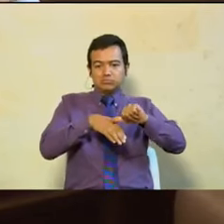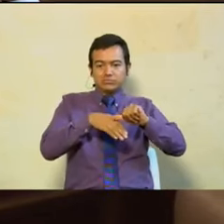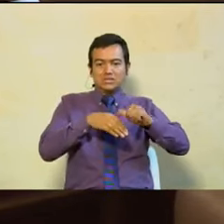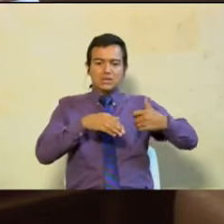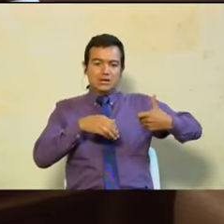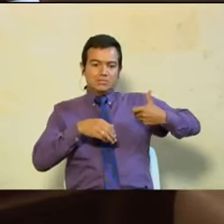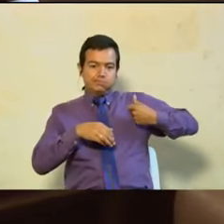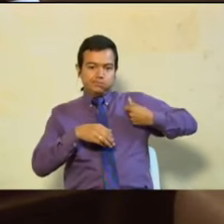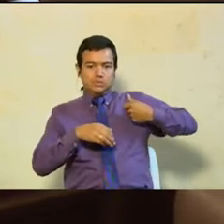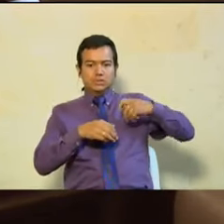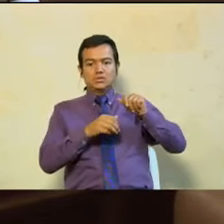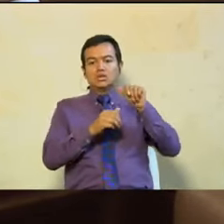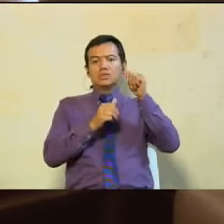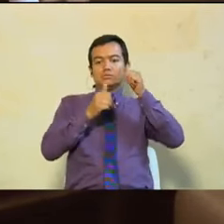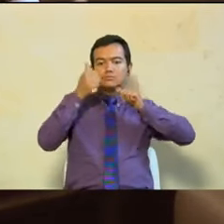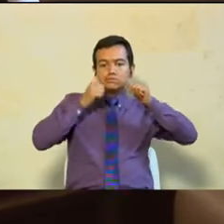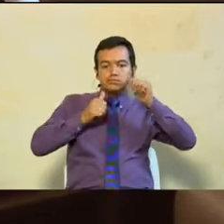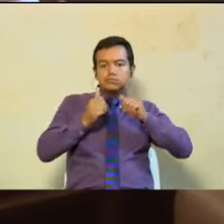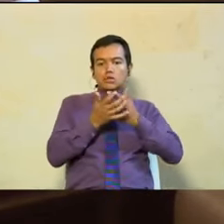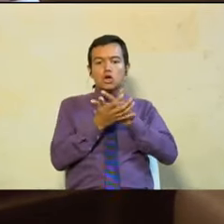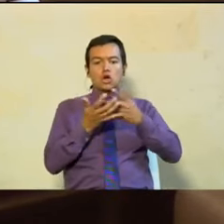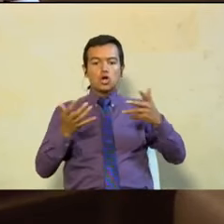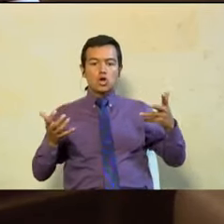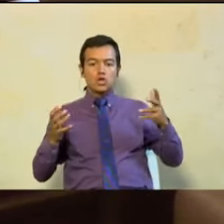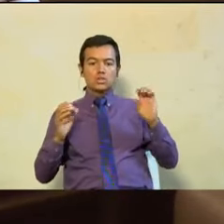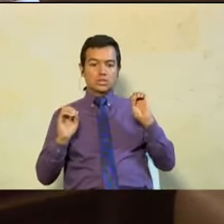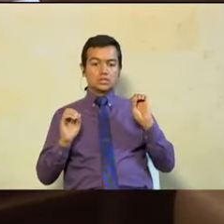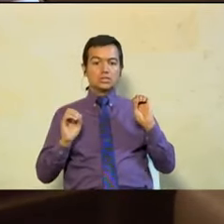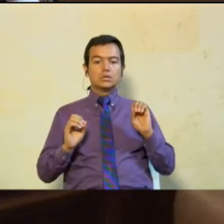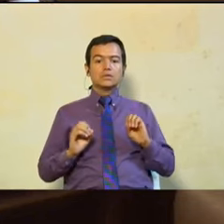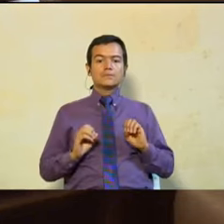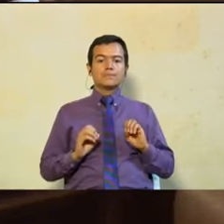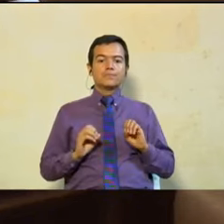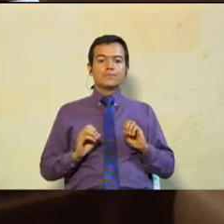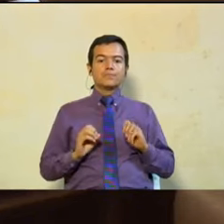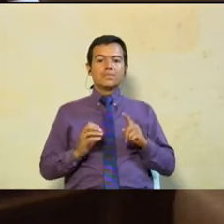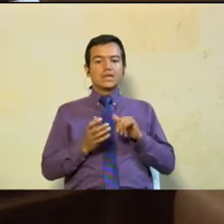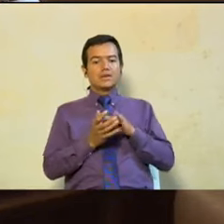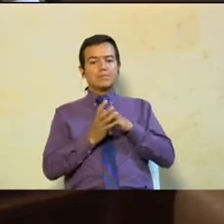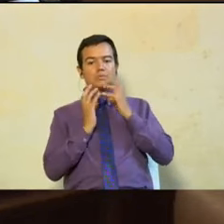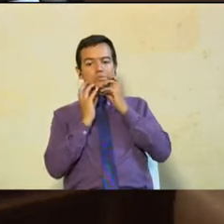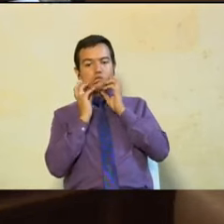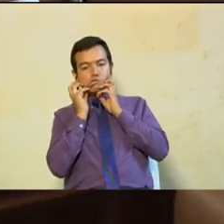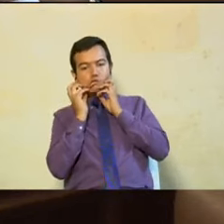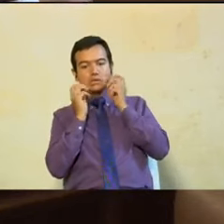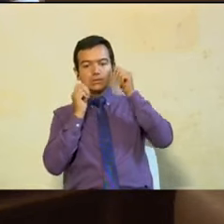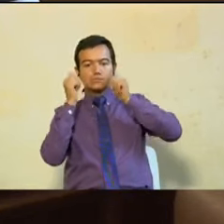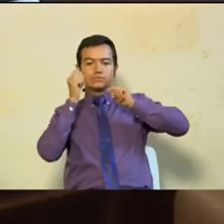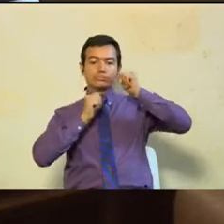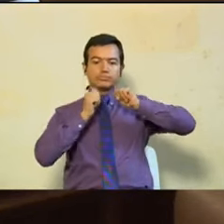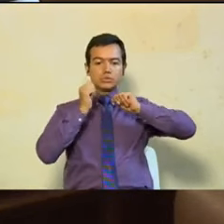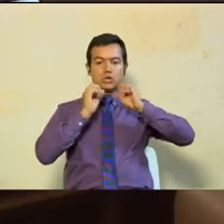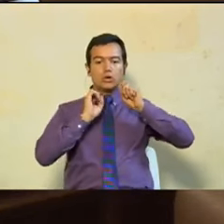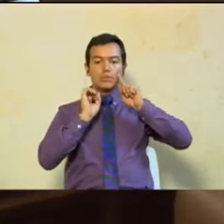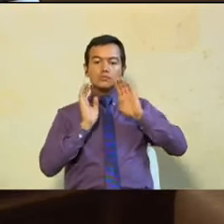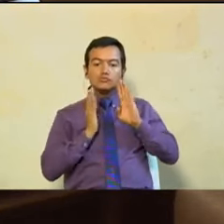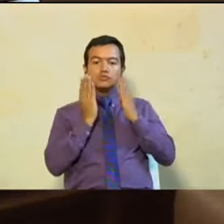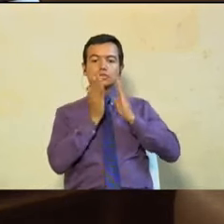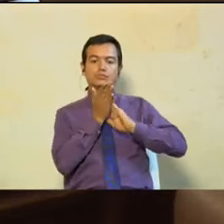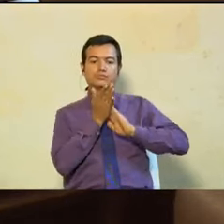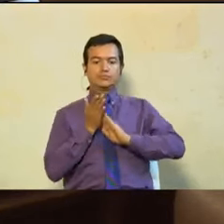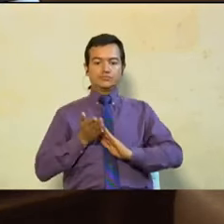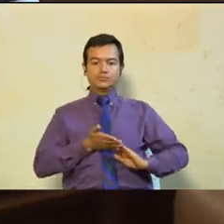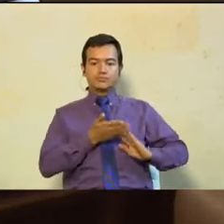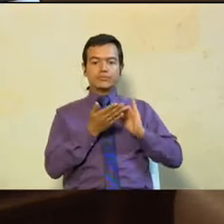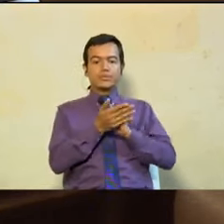pueden ser reconstructivos o este como tal de reconstrucción o de mejoramiento en la